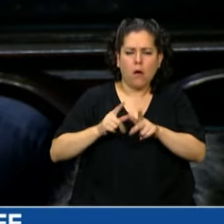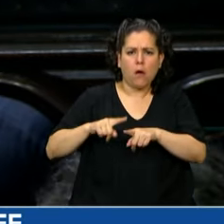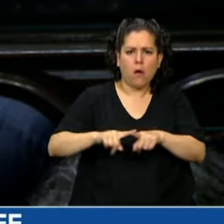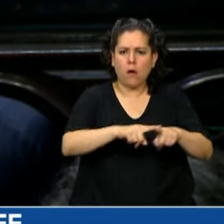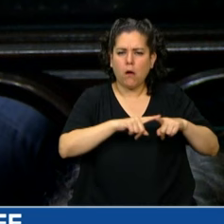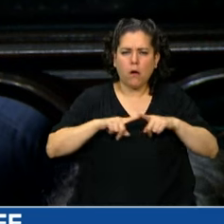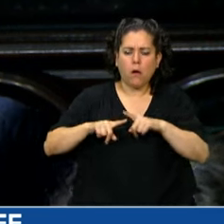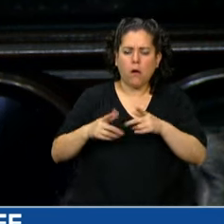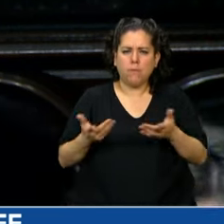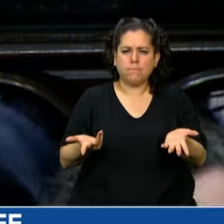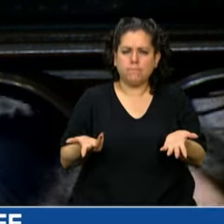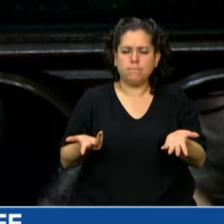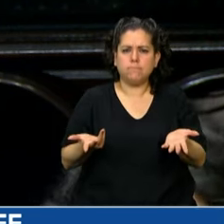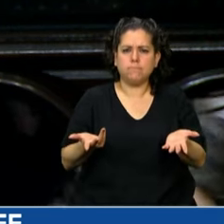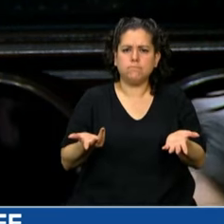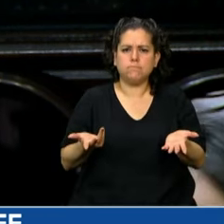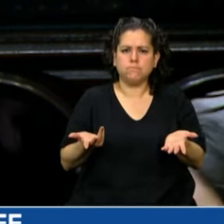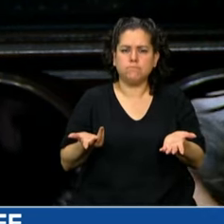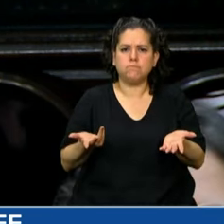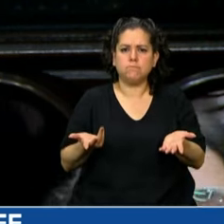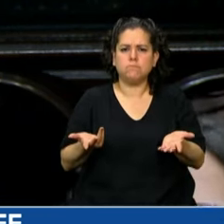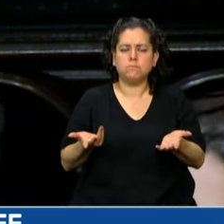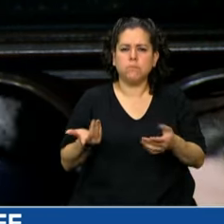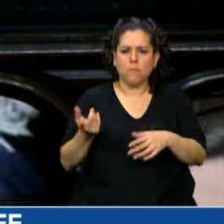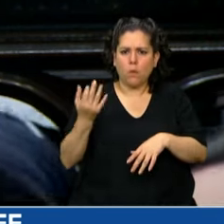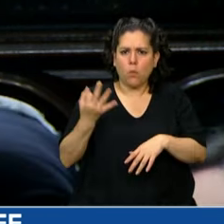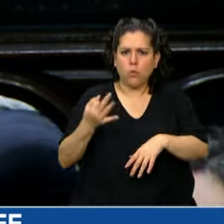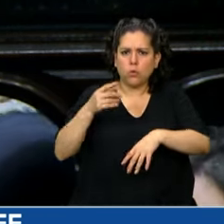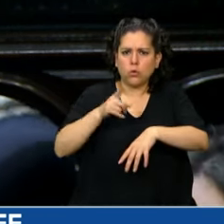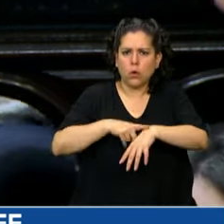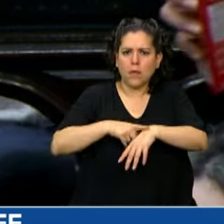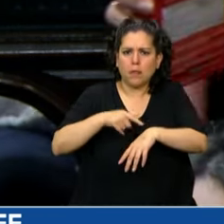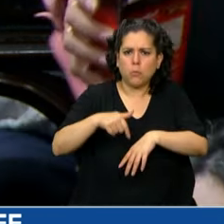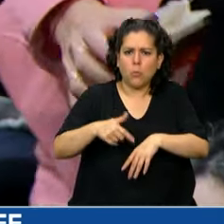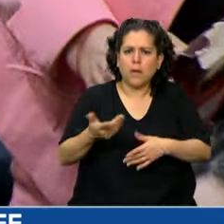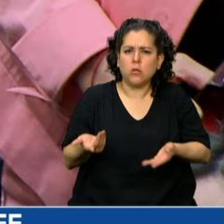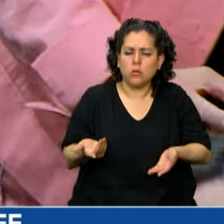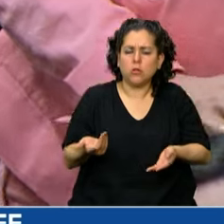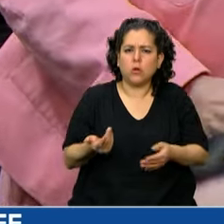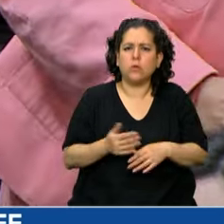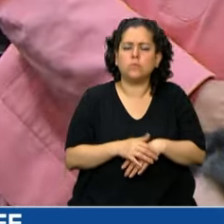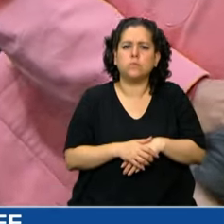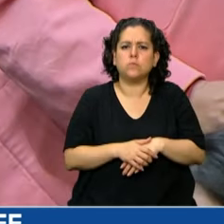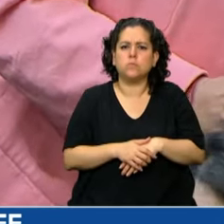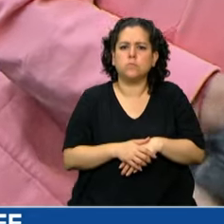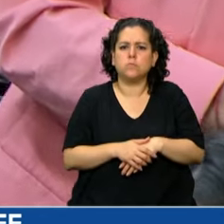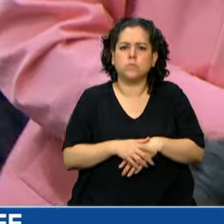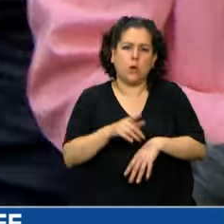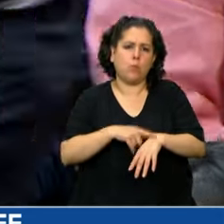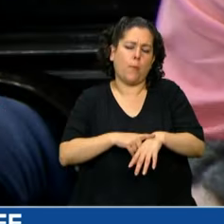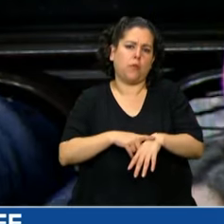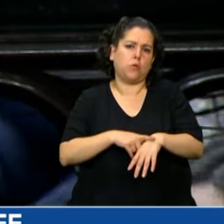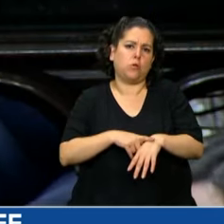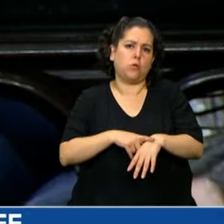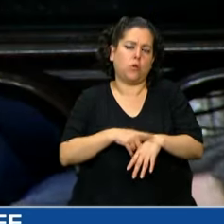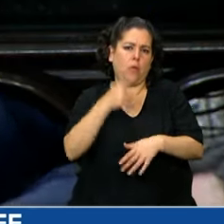tema y llegado este momento del del Análisis